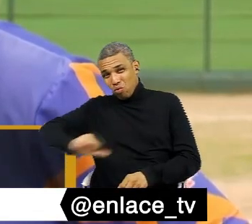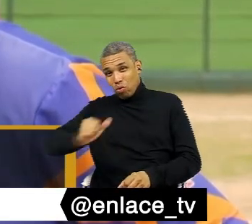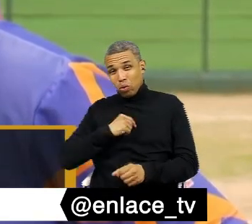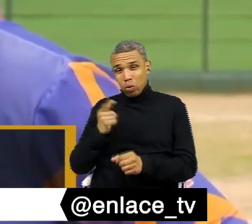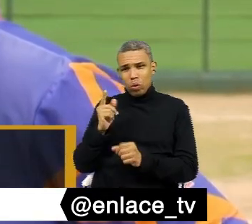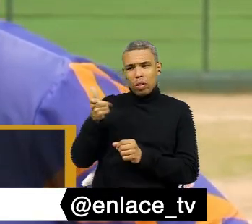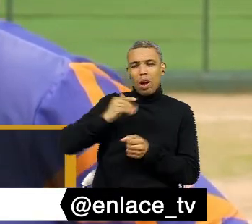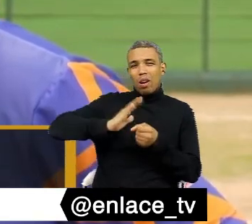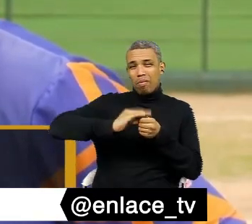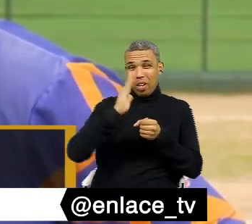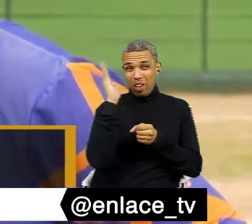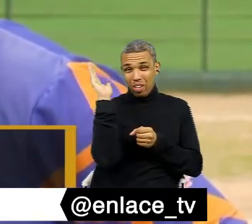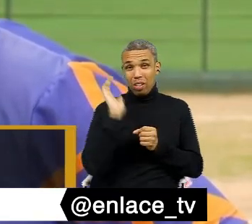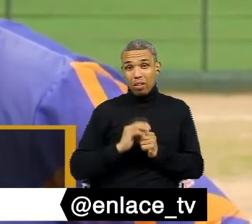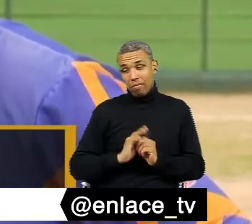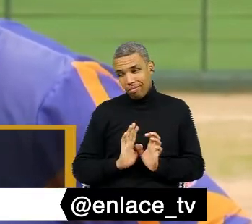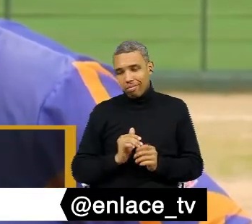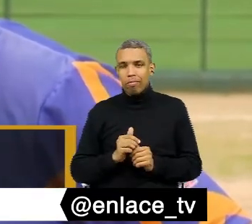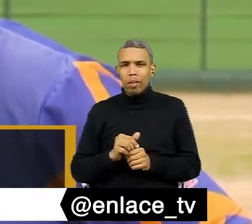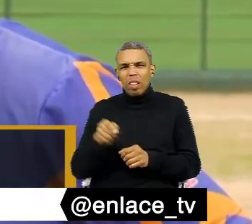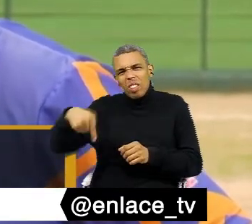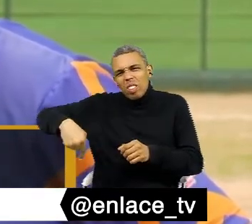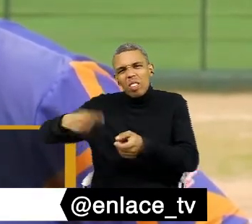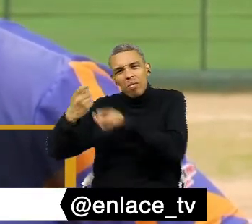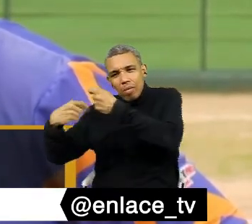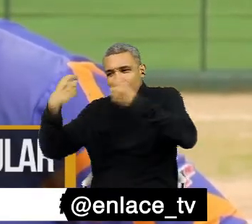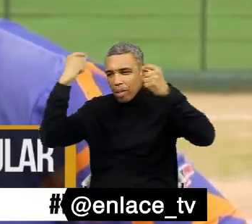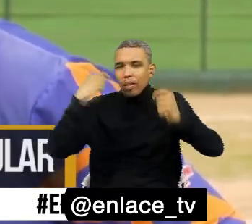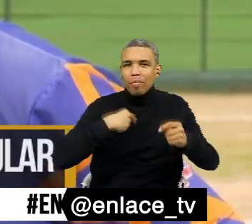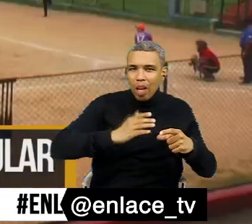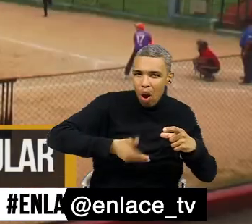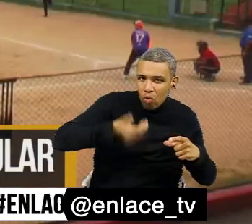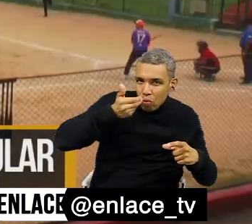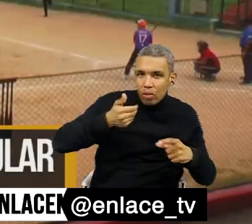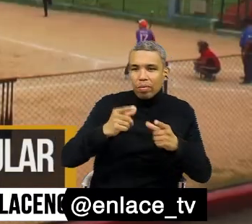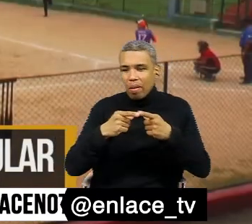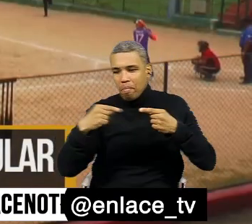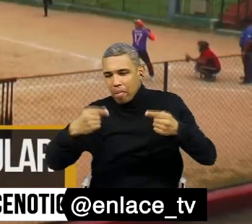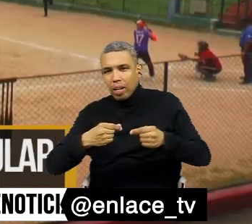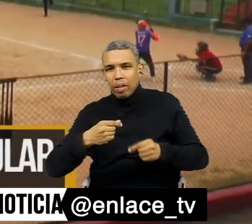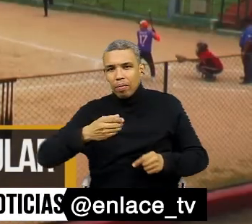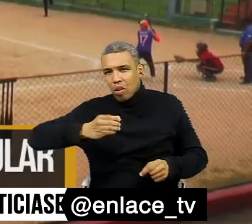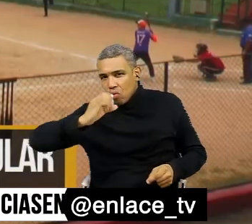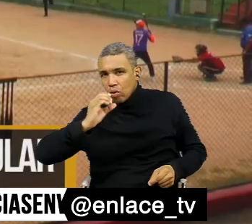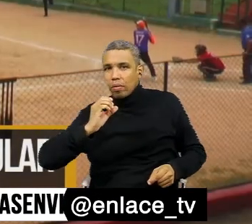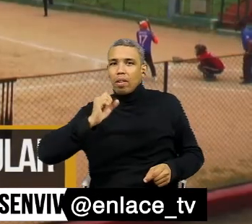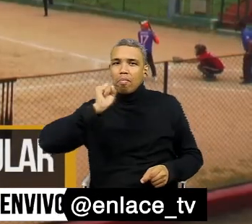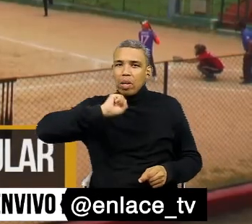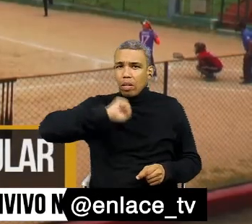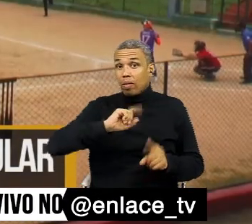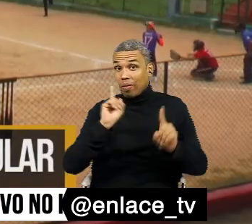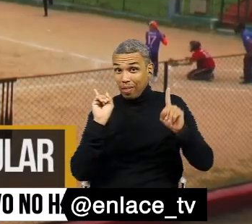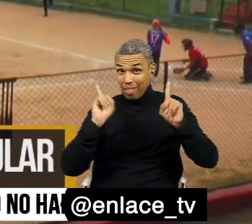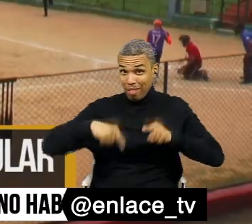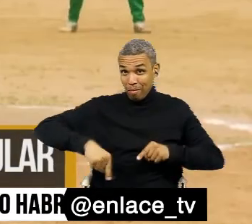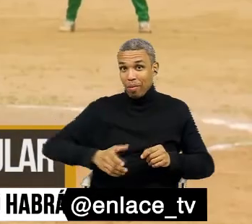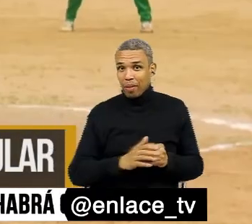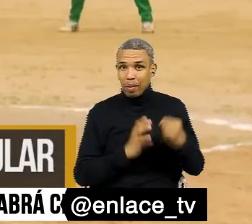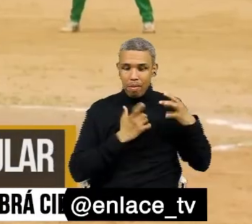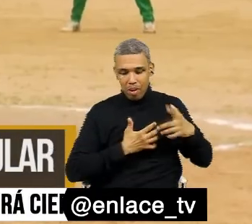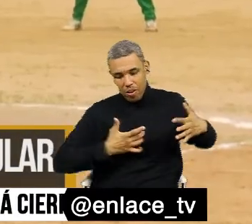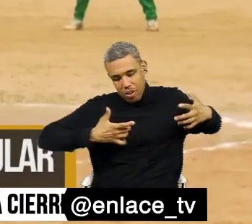sancocho, carne asada, empanadas, bebidas y diferentes actividades. Tenemos también parranda vallenata. Todo